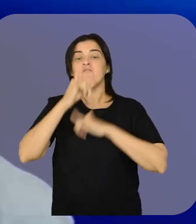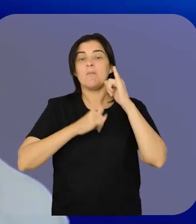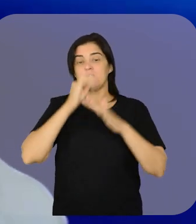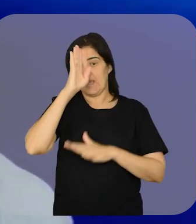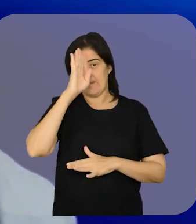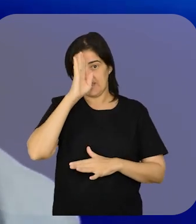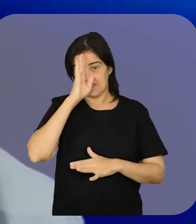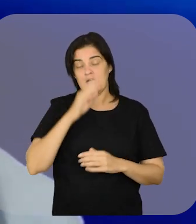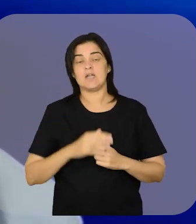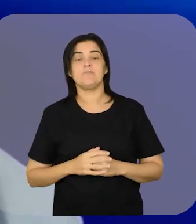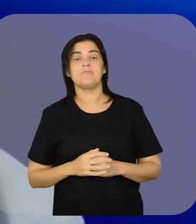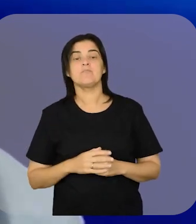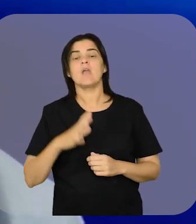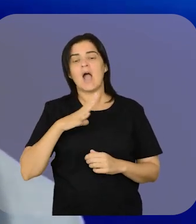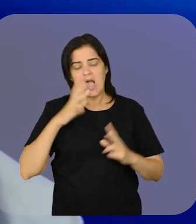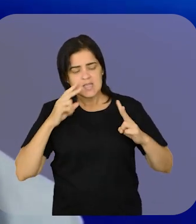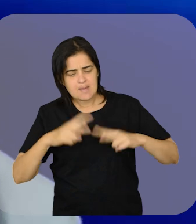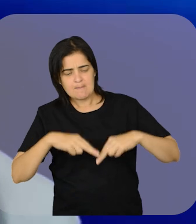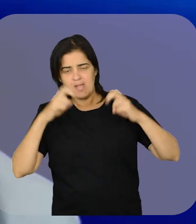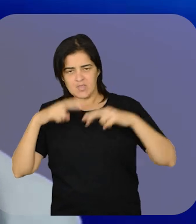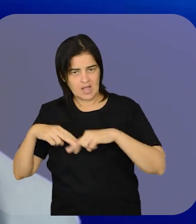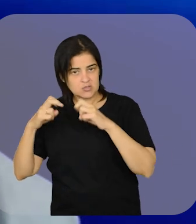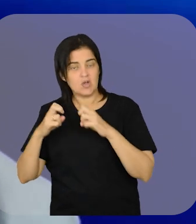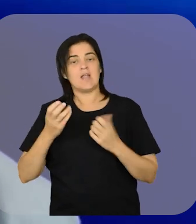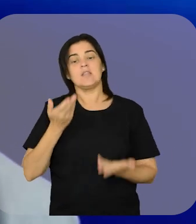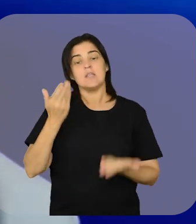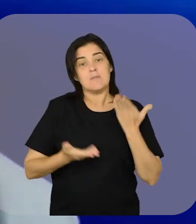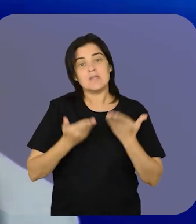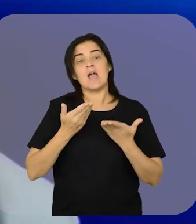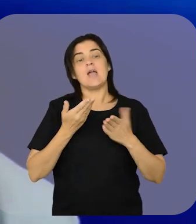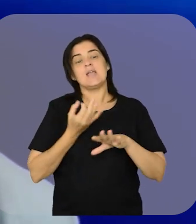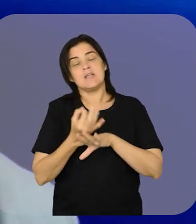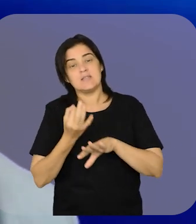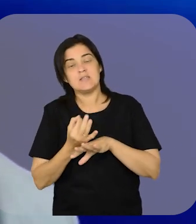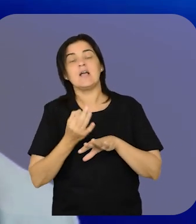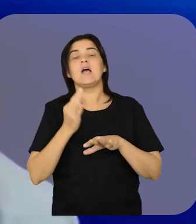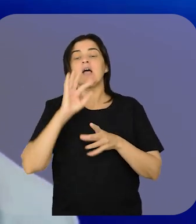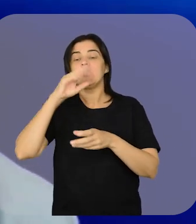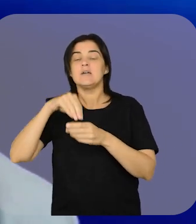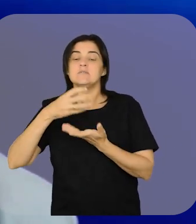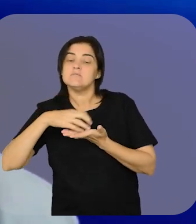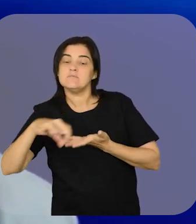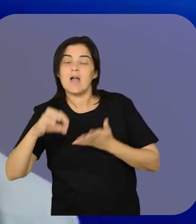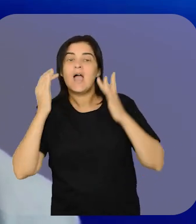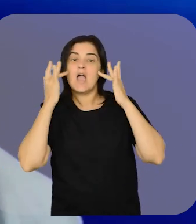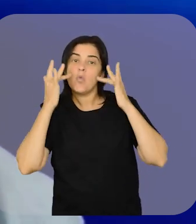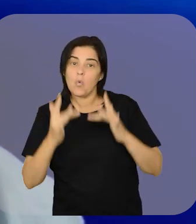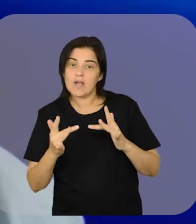Aprendizaje. Cuenta con investigaciones en evaluación y coenseñanza del Fondo de Sectorial en